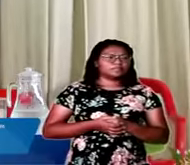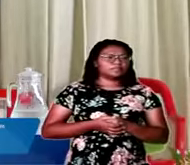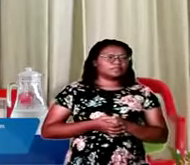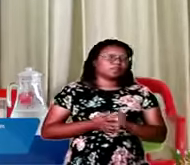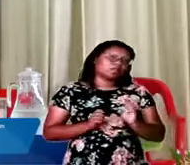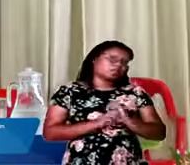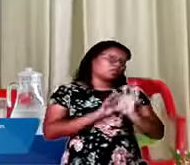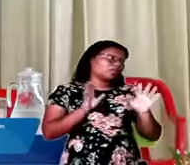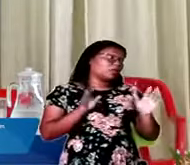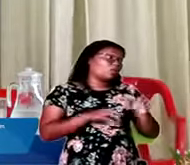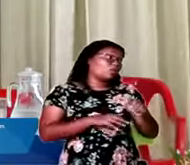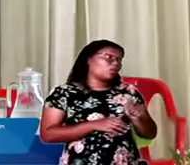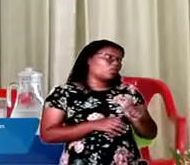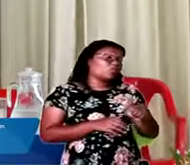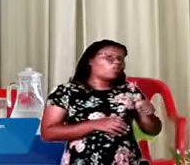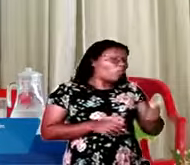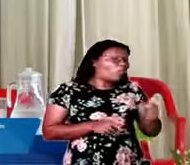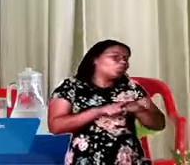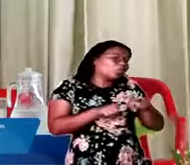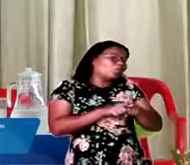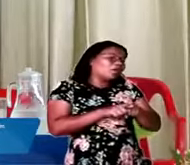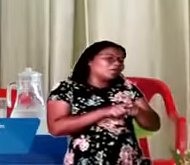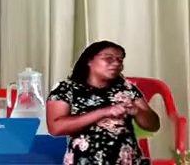Claro, era un hermano que se disfrazaba así.